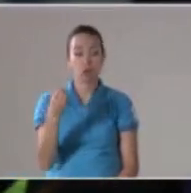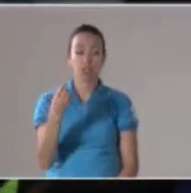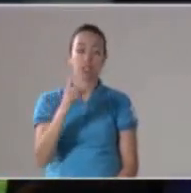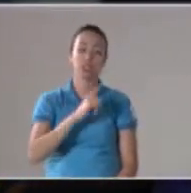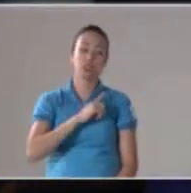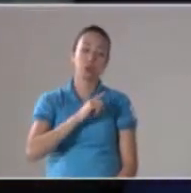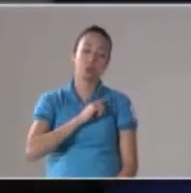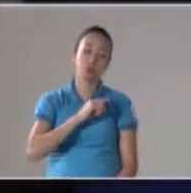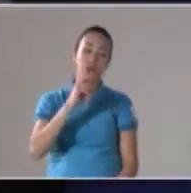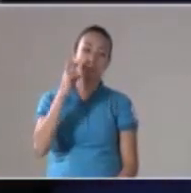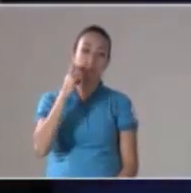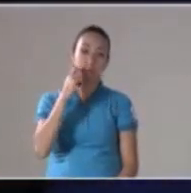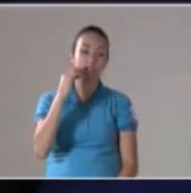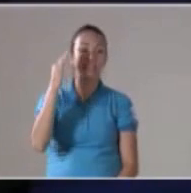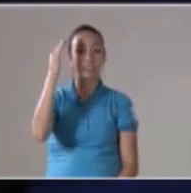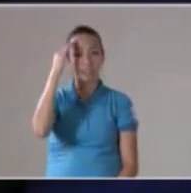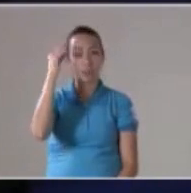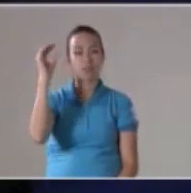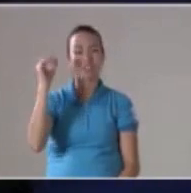causar